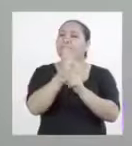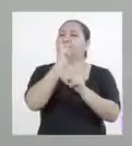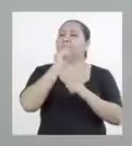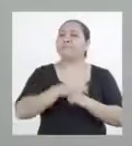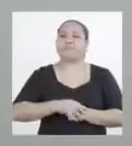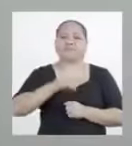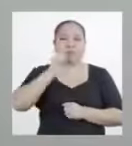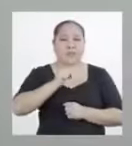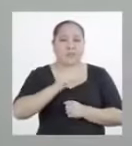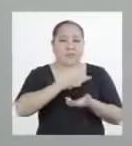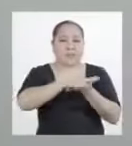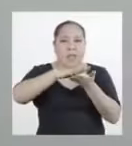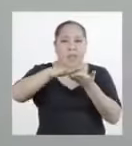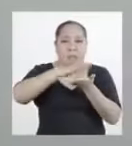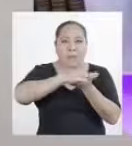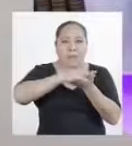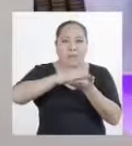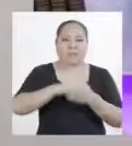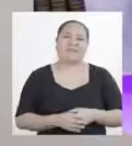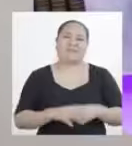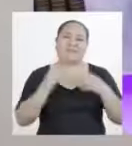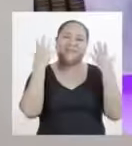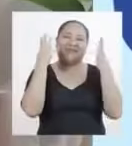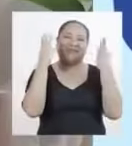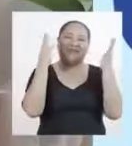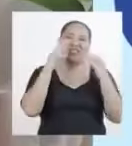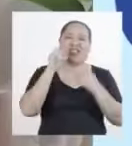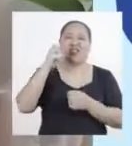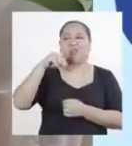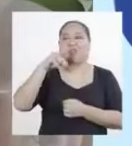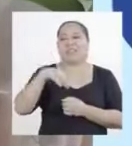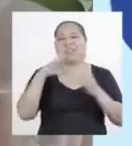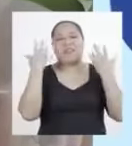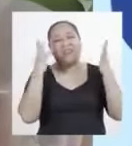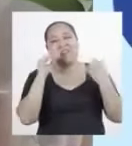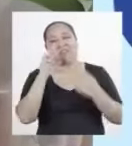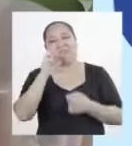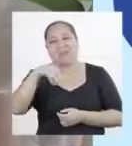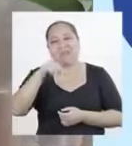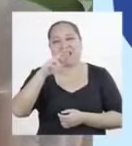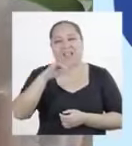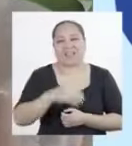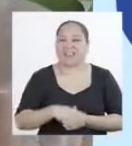plana Es plana Es plana Muy bien, Romina y Mario